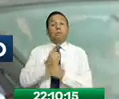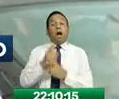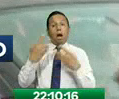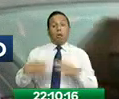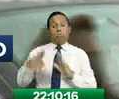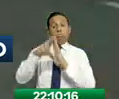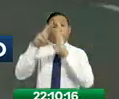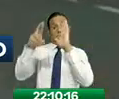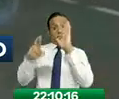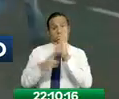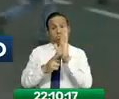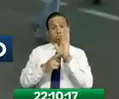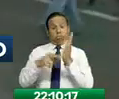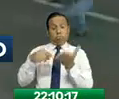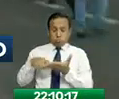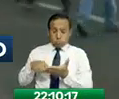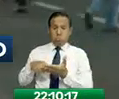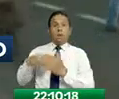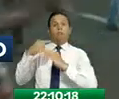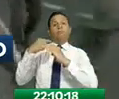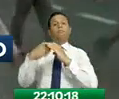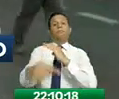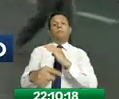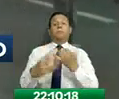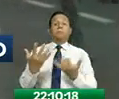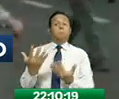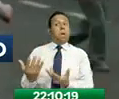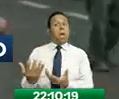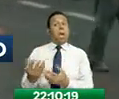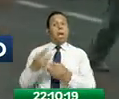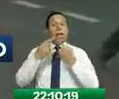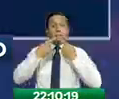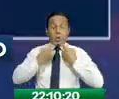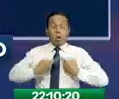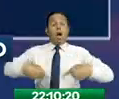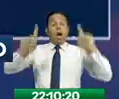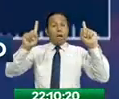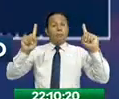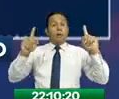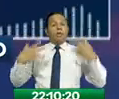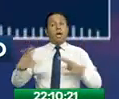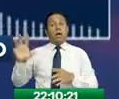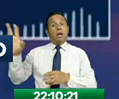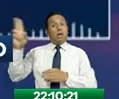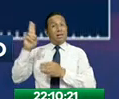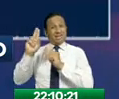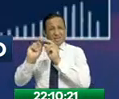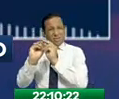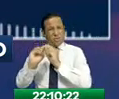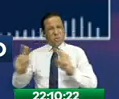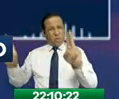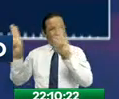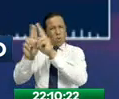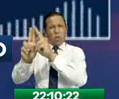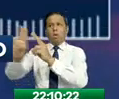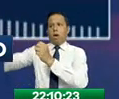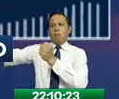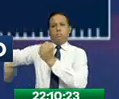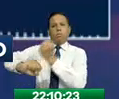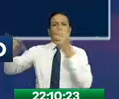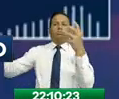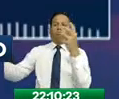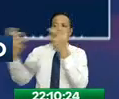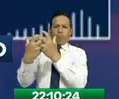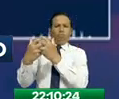registro oficial y que se enmarca en disposiciones de las Naciones Unidas. Con la finalidad, en primer lugar, de apoyar a la policía